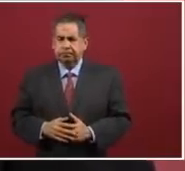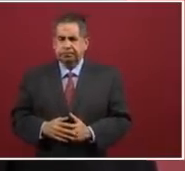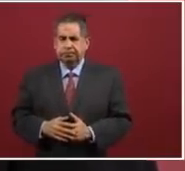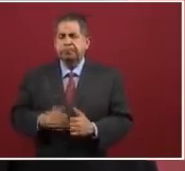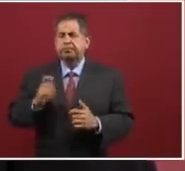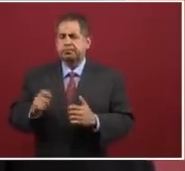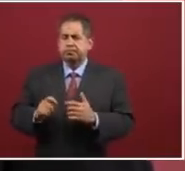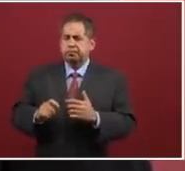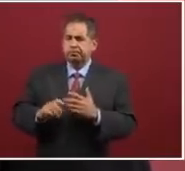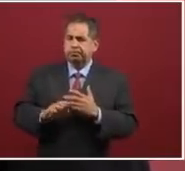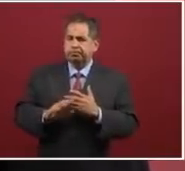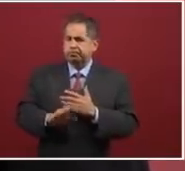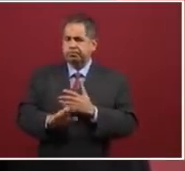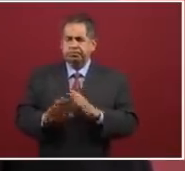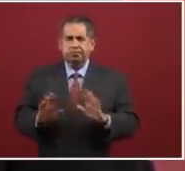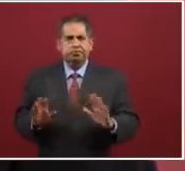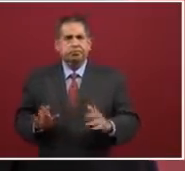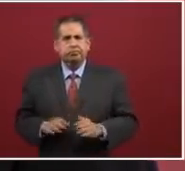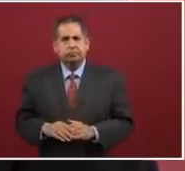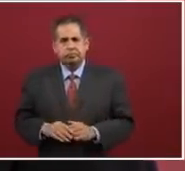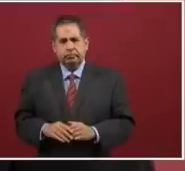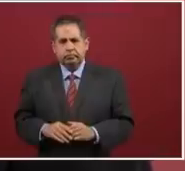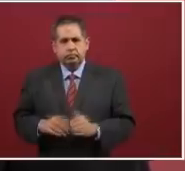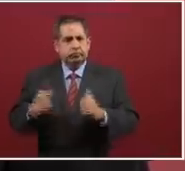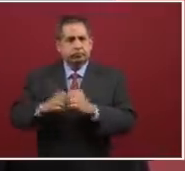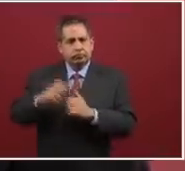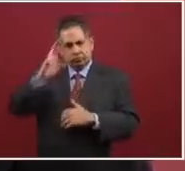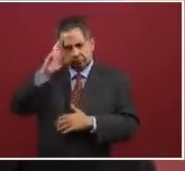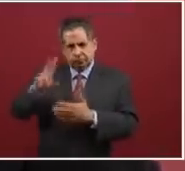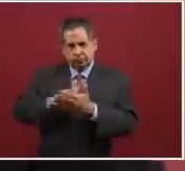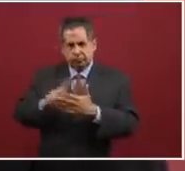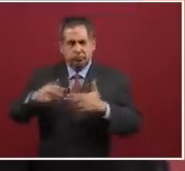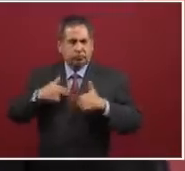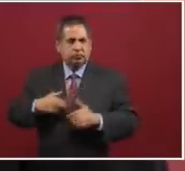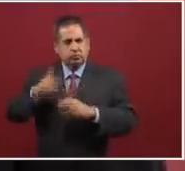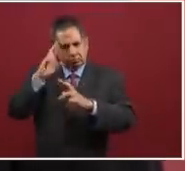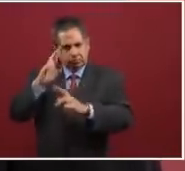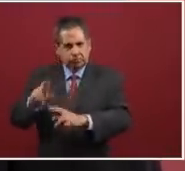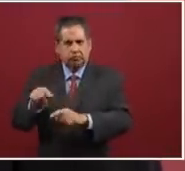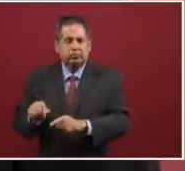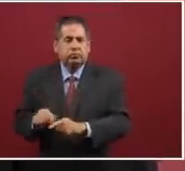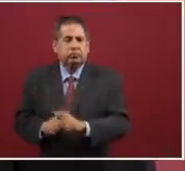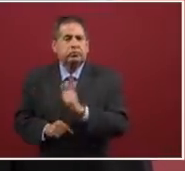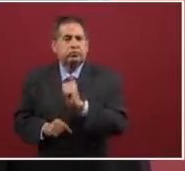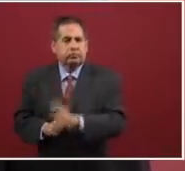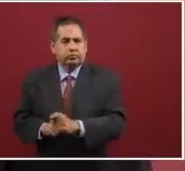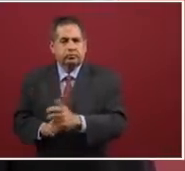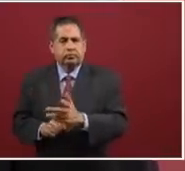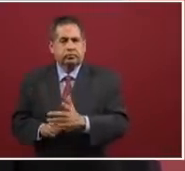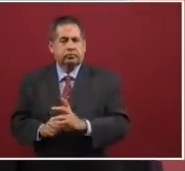evitar, ¿sí?, pero respetando derechos humanos, que